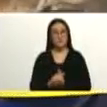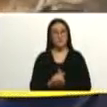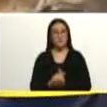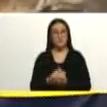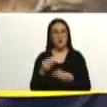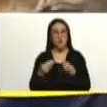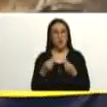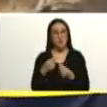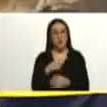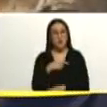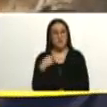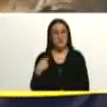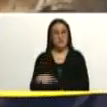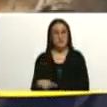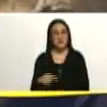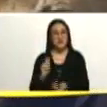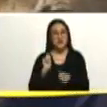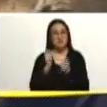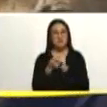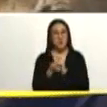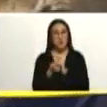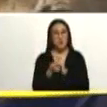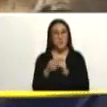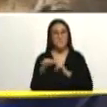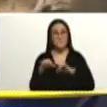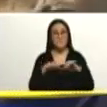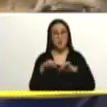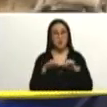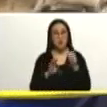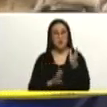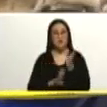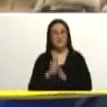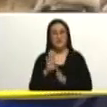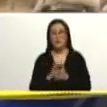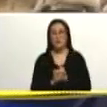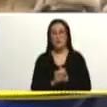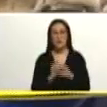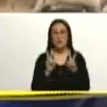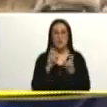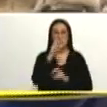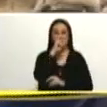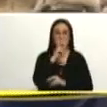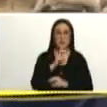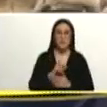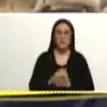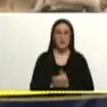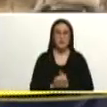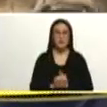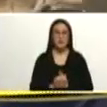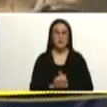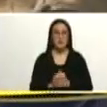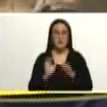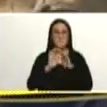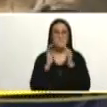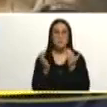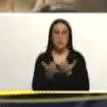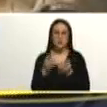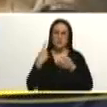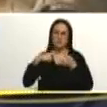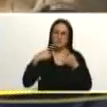China se convierte en el gran motor del desarrollo de una nueva época, de un mundo